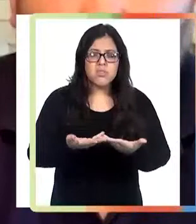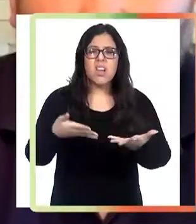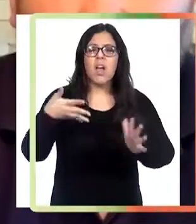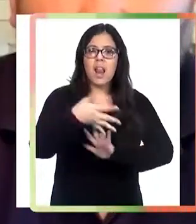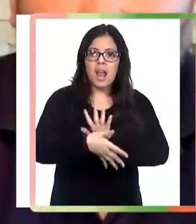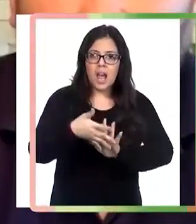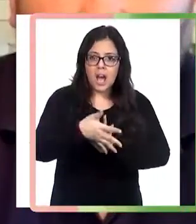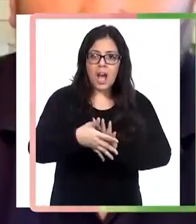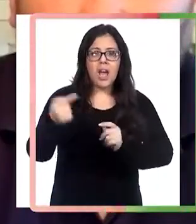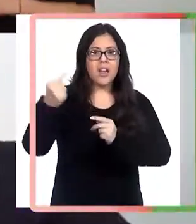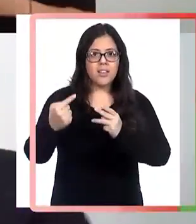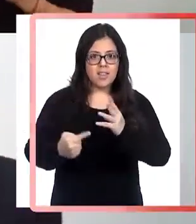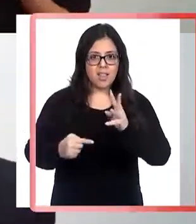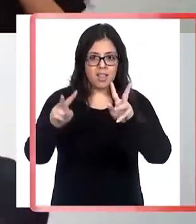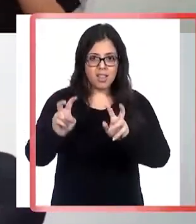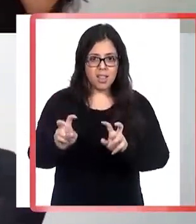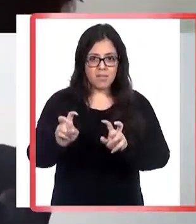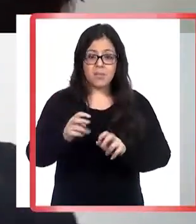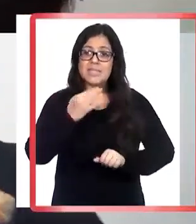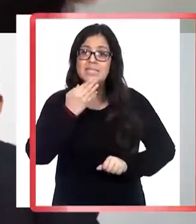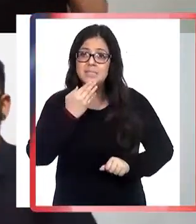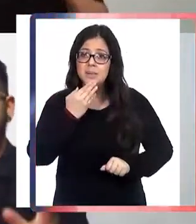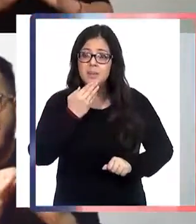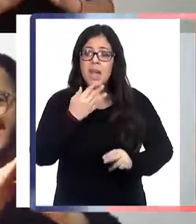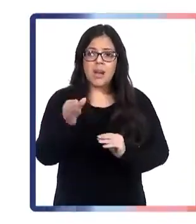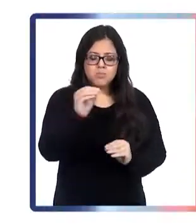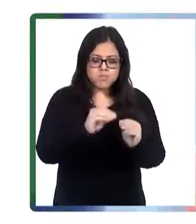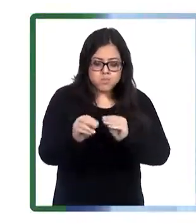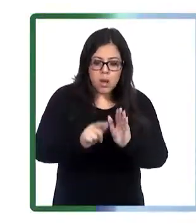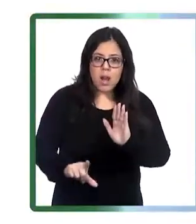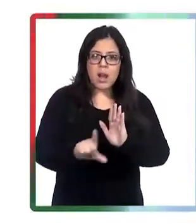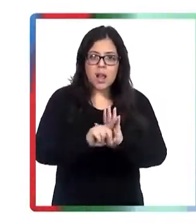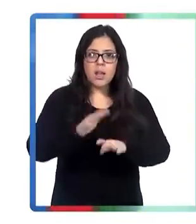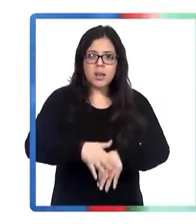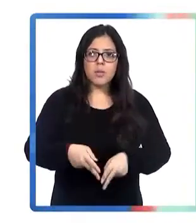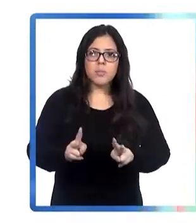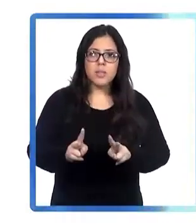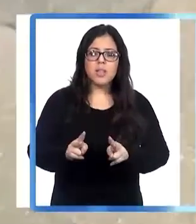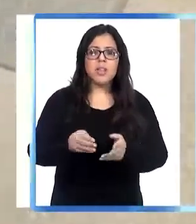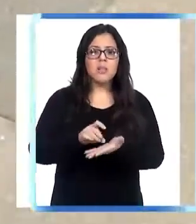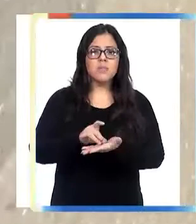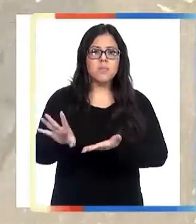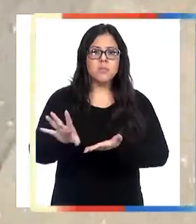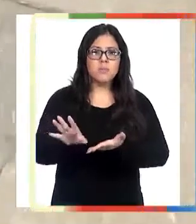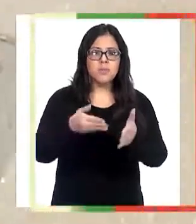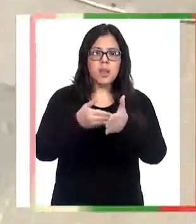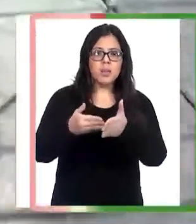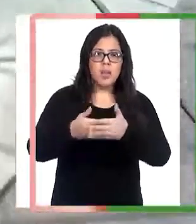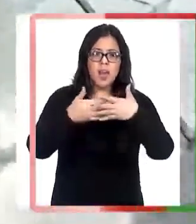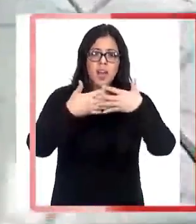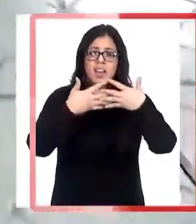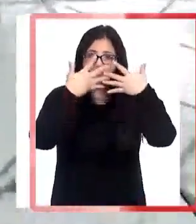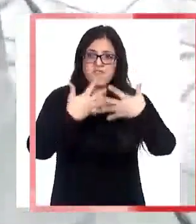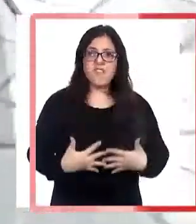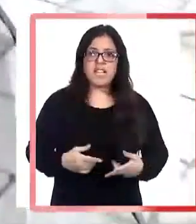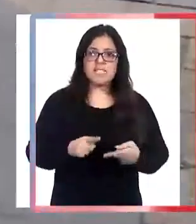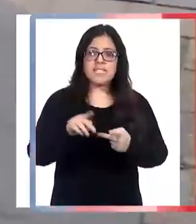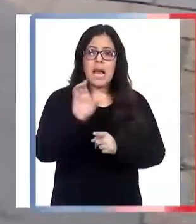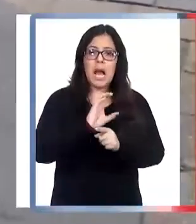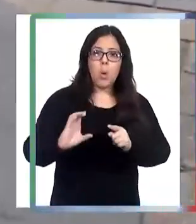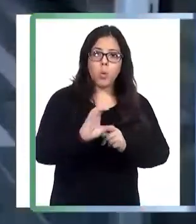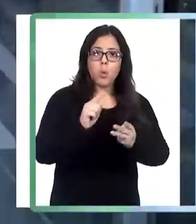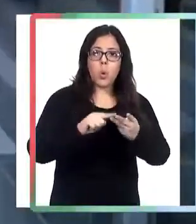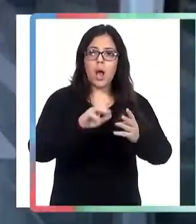derecho a expresarse en lengua de señas y otros medios, y que se deben elaborar leyes que permitan eliminar las barreras